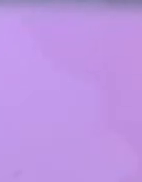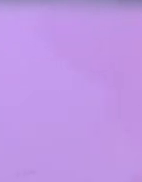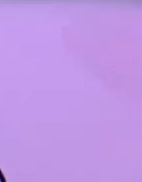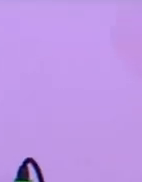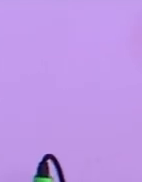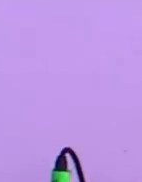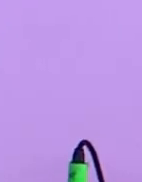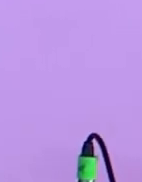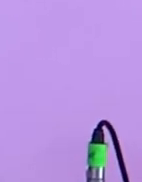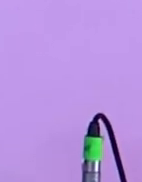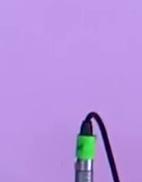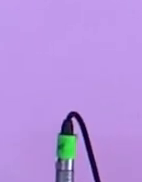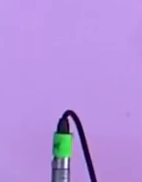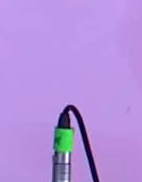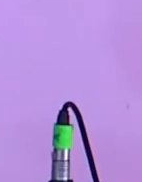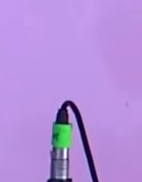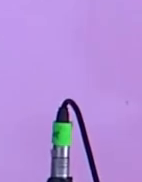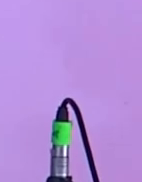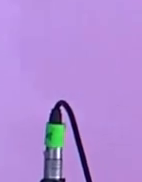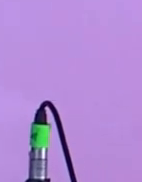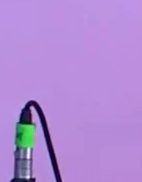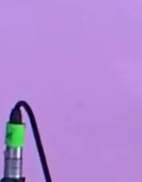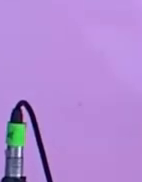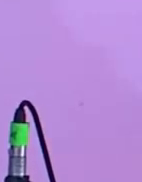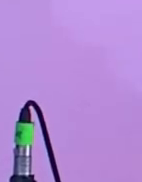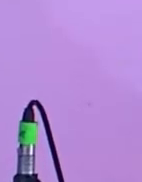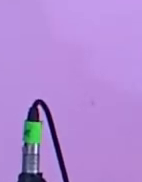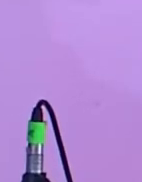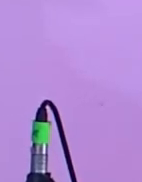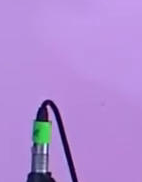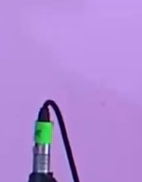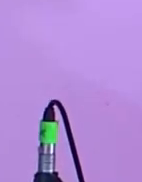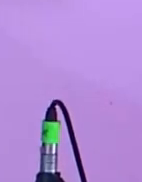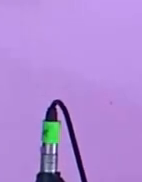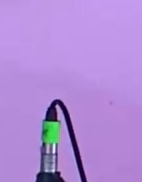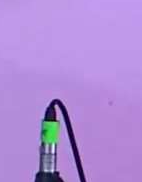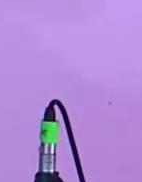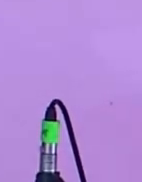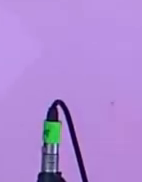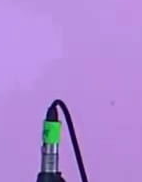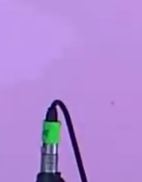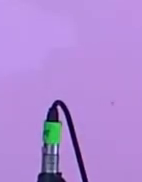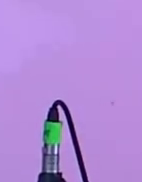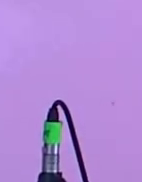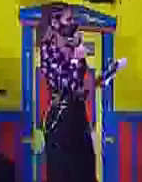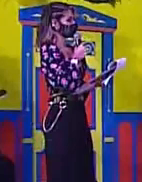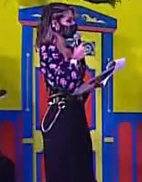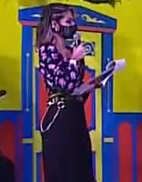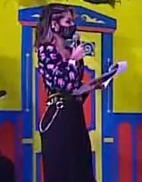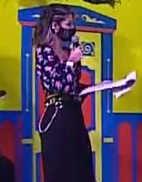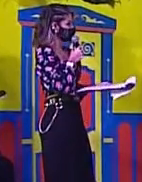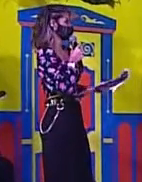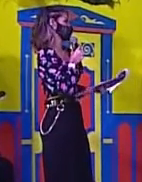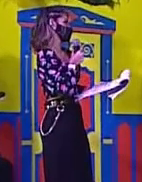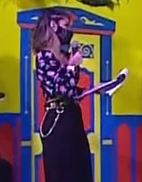felicitaciones pitingo ha ganado pichingo otra plática adicional entrega el trofeo e indican